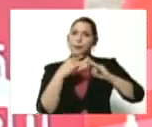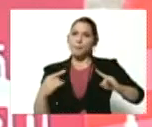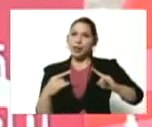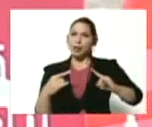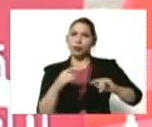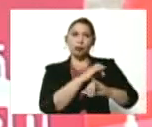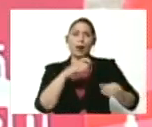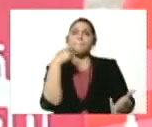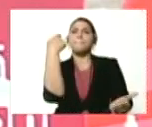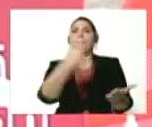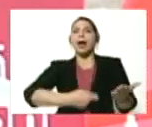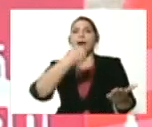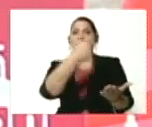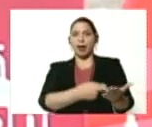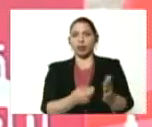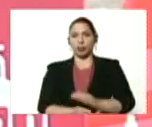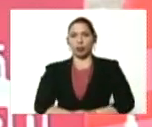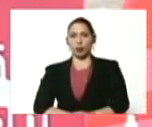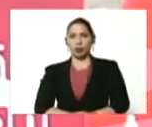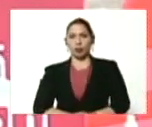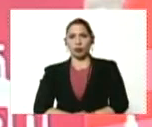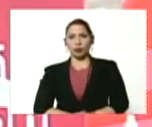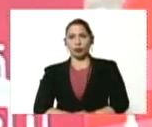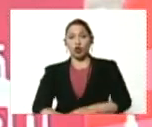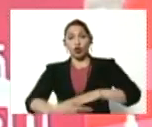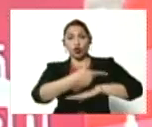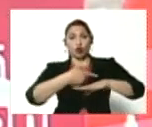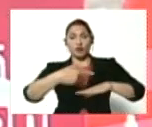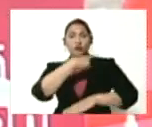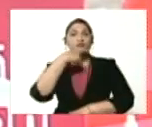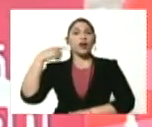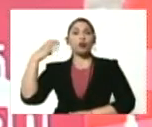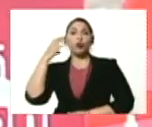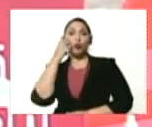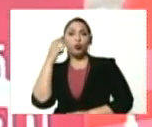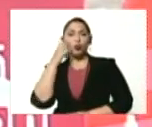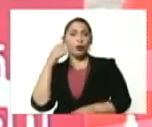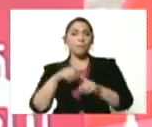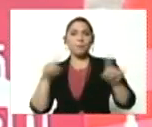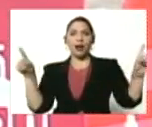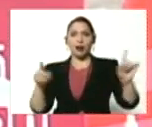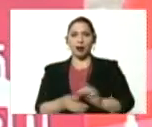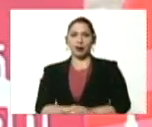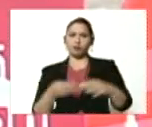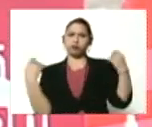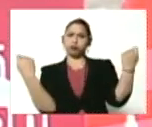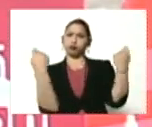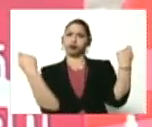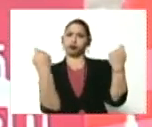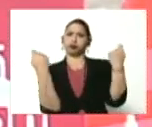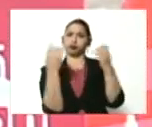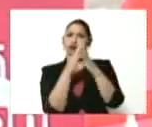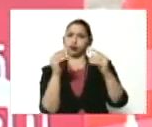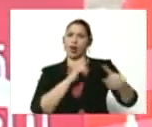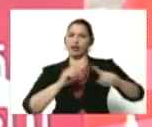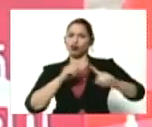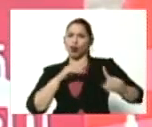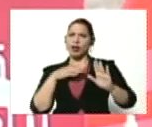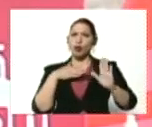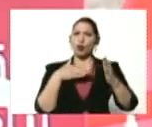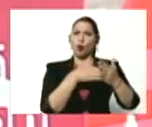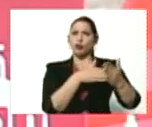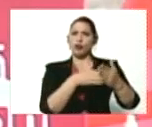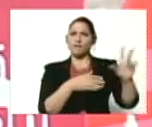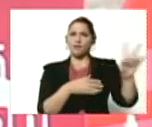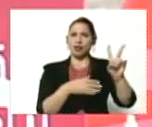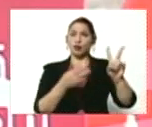siendo financiados, amparados, urdidos por el gobierno de Iván Duque para promover todas estas acciones contra Venezuela.